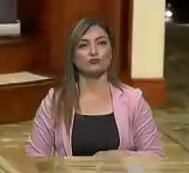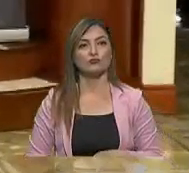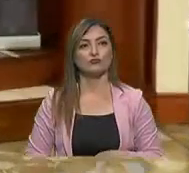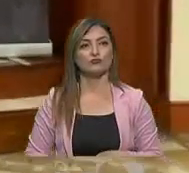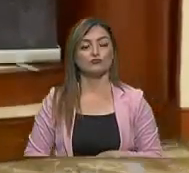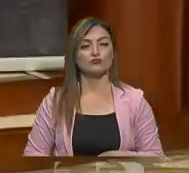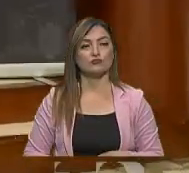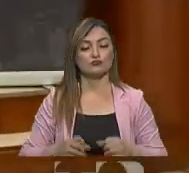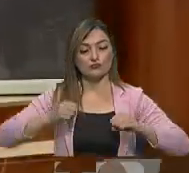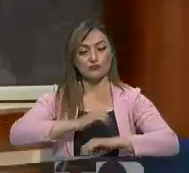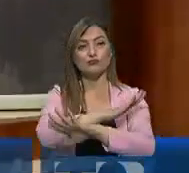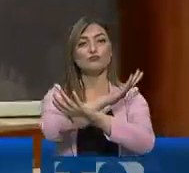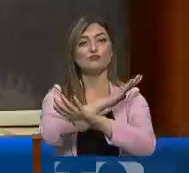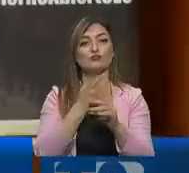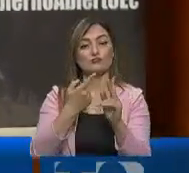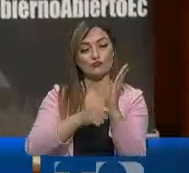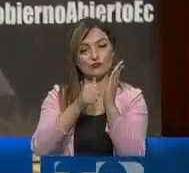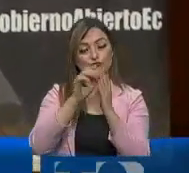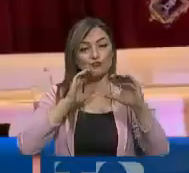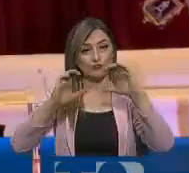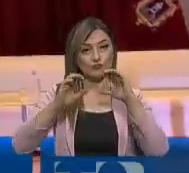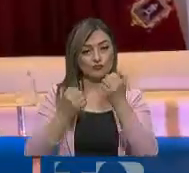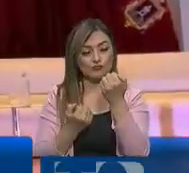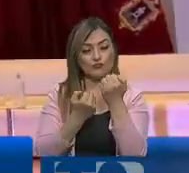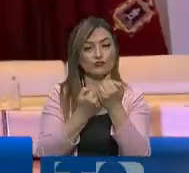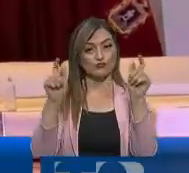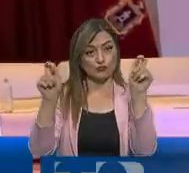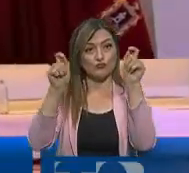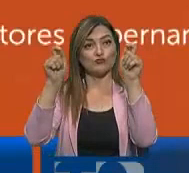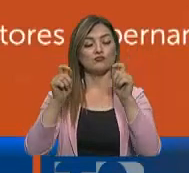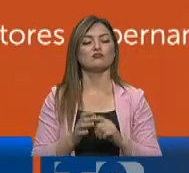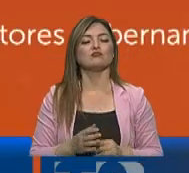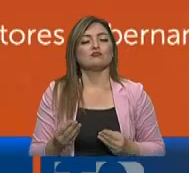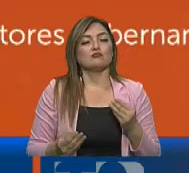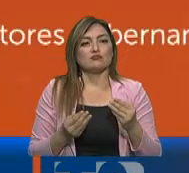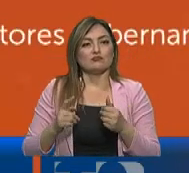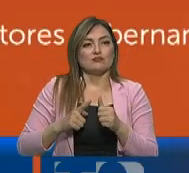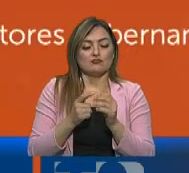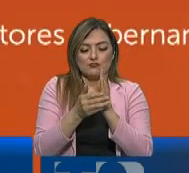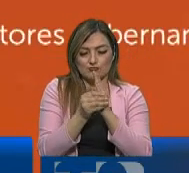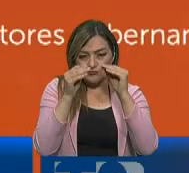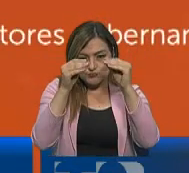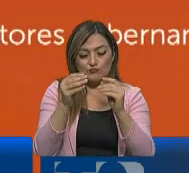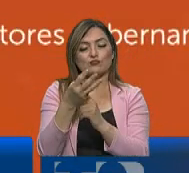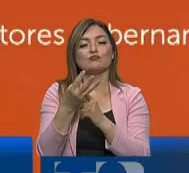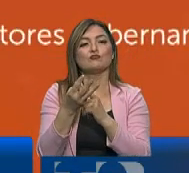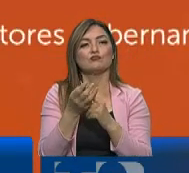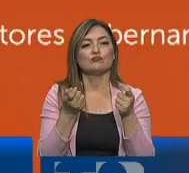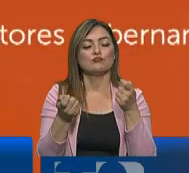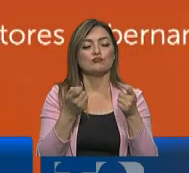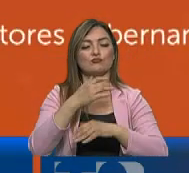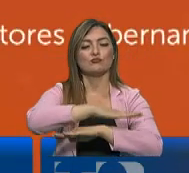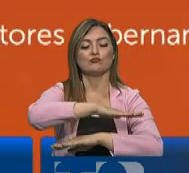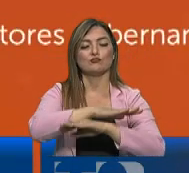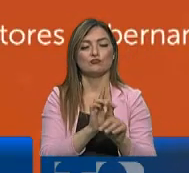la senplades y el ministerio de telecomunicaciones con apoyo de fundaciones realizaron una primera capacitación virtual sobre el manejo del